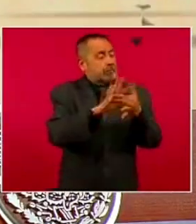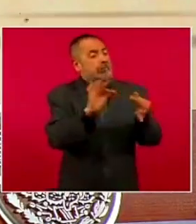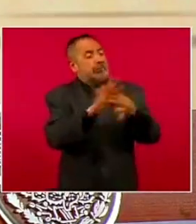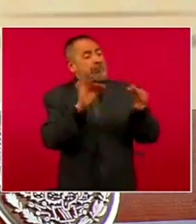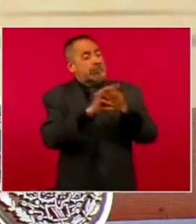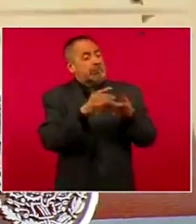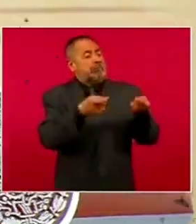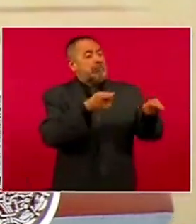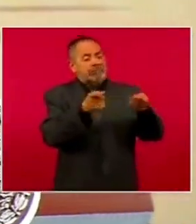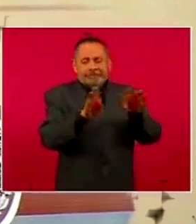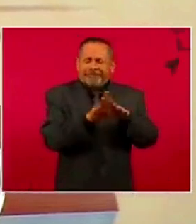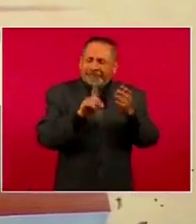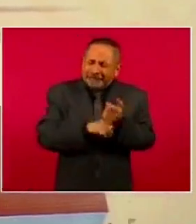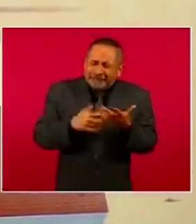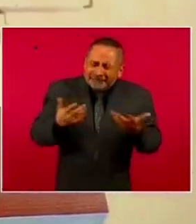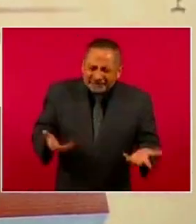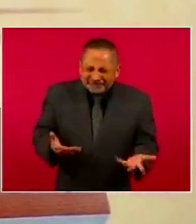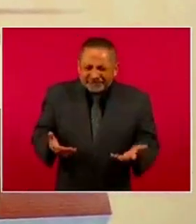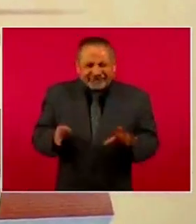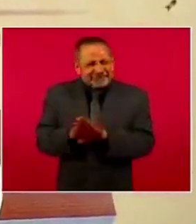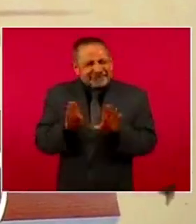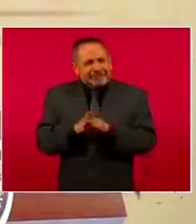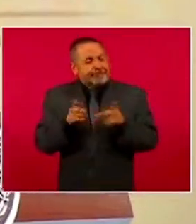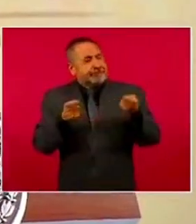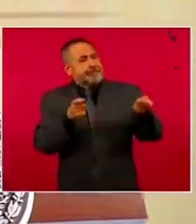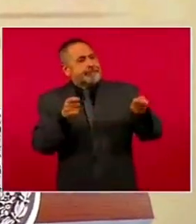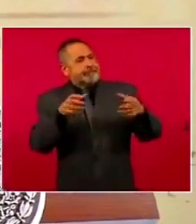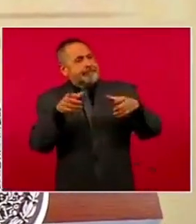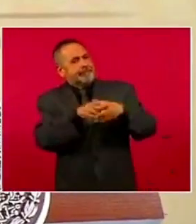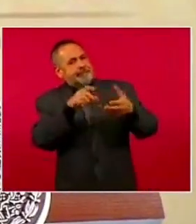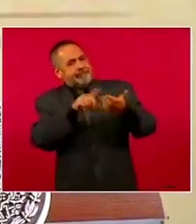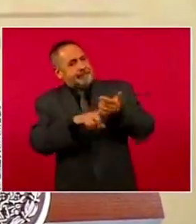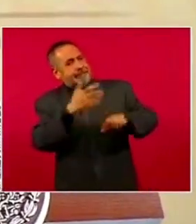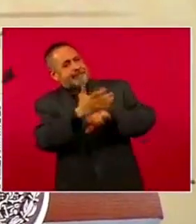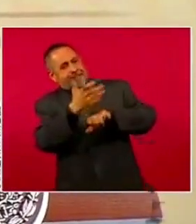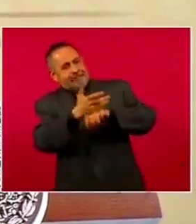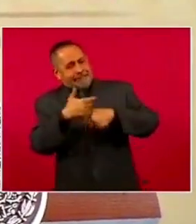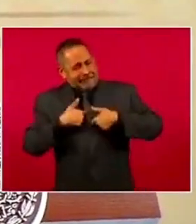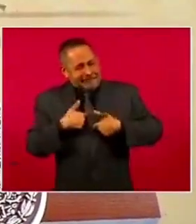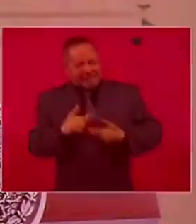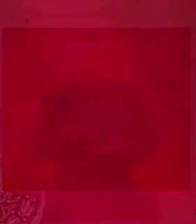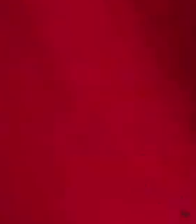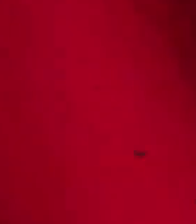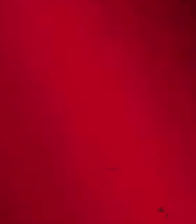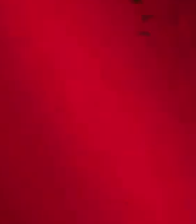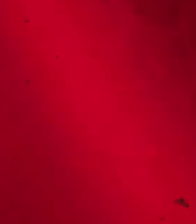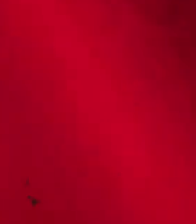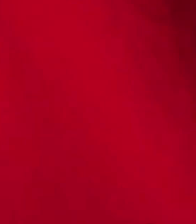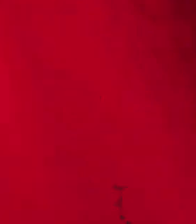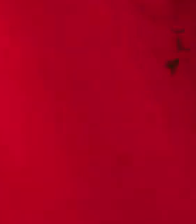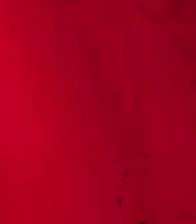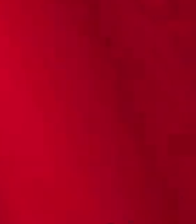tener el control del Poder Judicial de Estados Unidos?